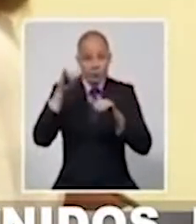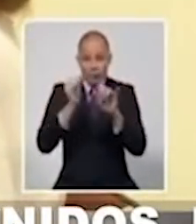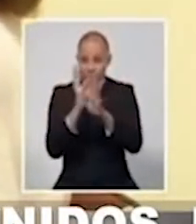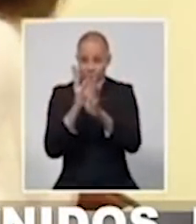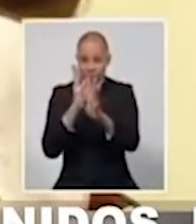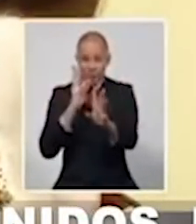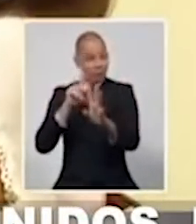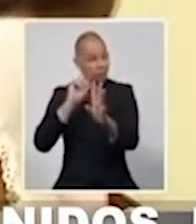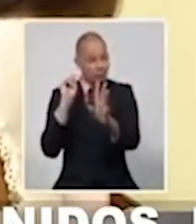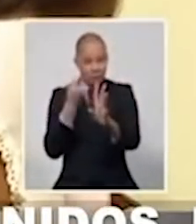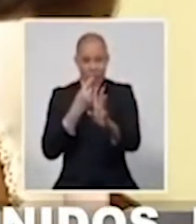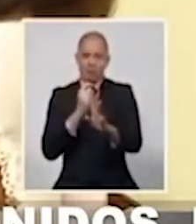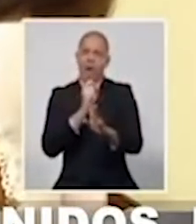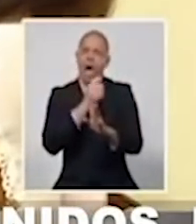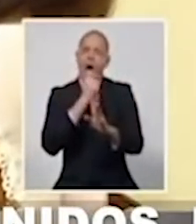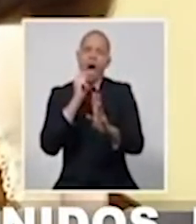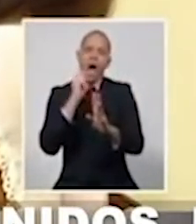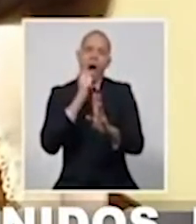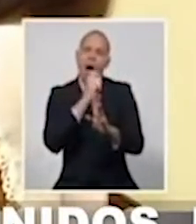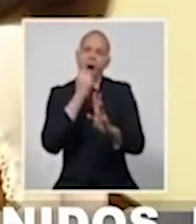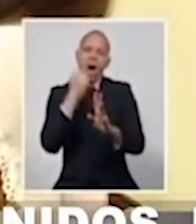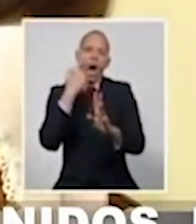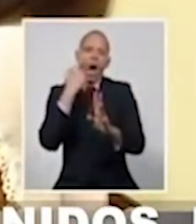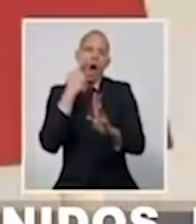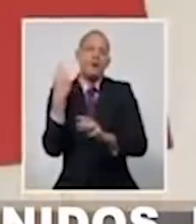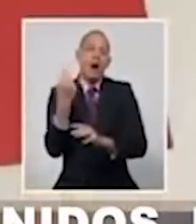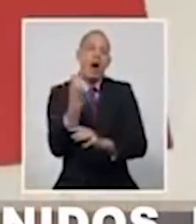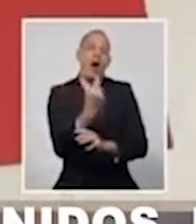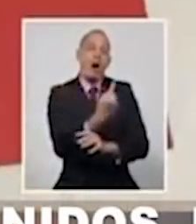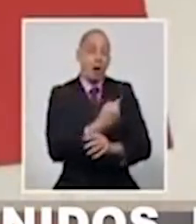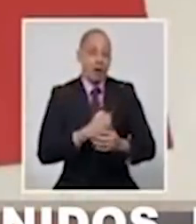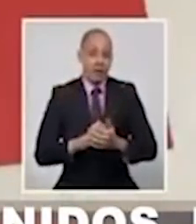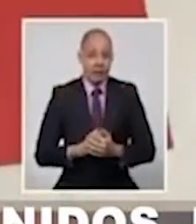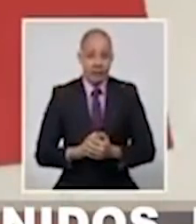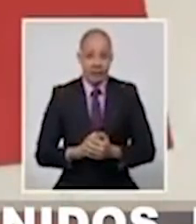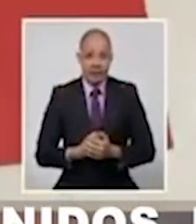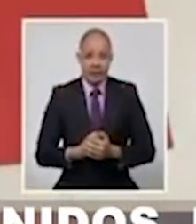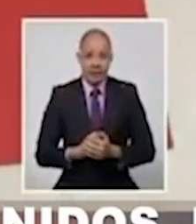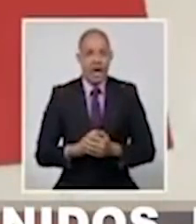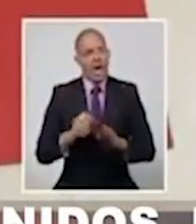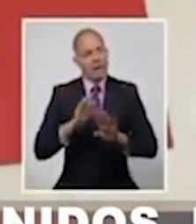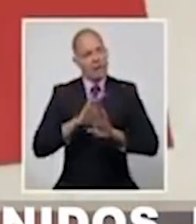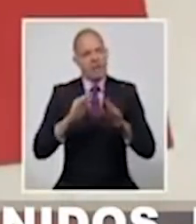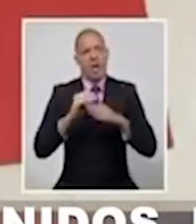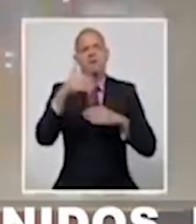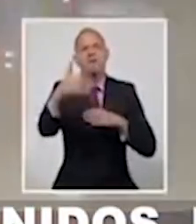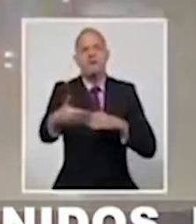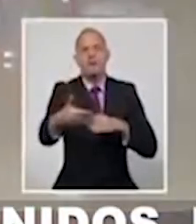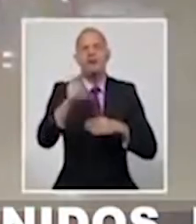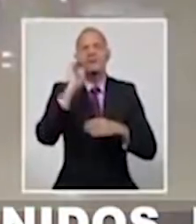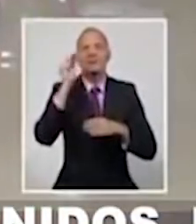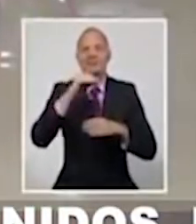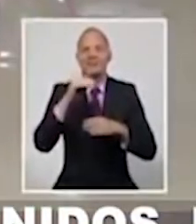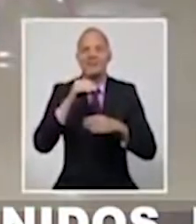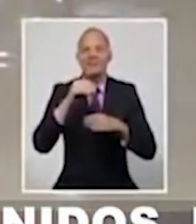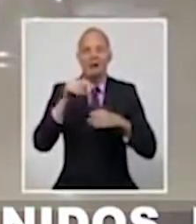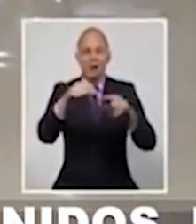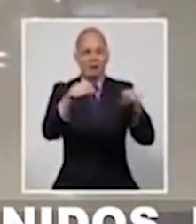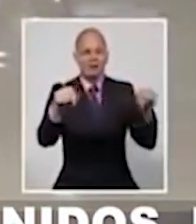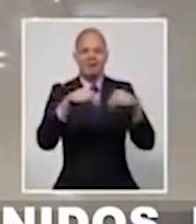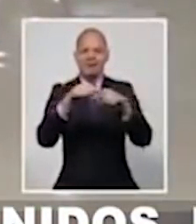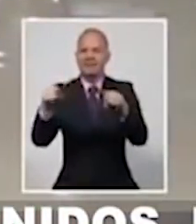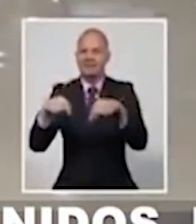Gracias, hermano, por tenernos actualizados. Saludos para ti, Alianis. Saludos, Jesús. Saludos para ti. Gracias por